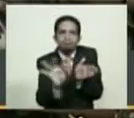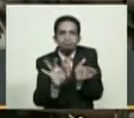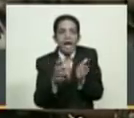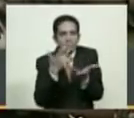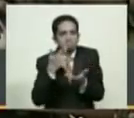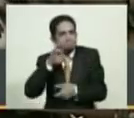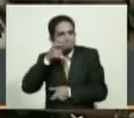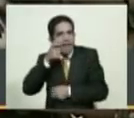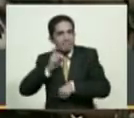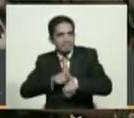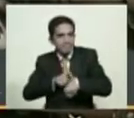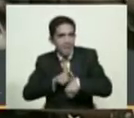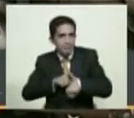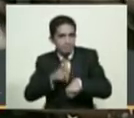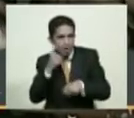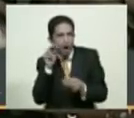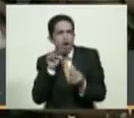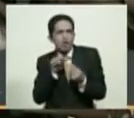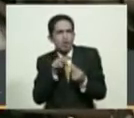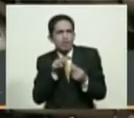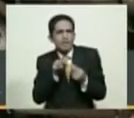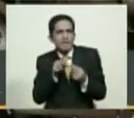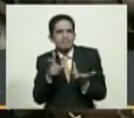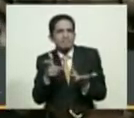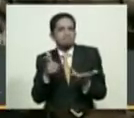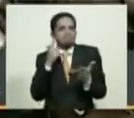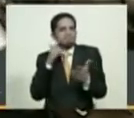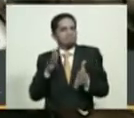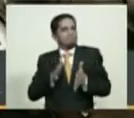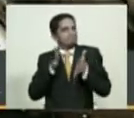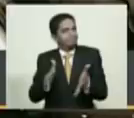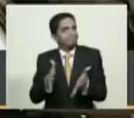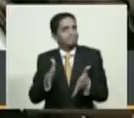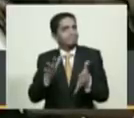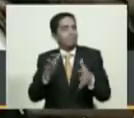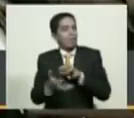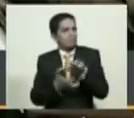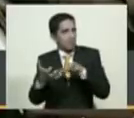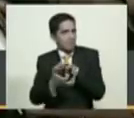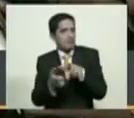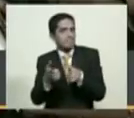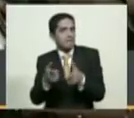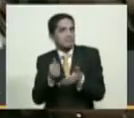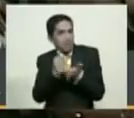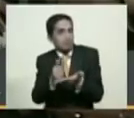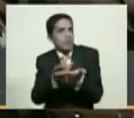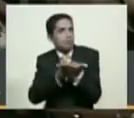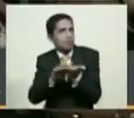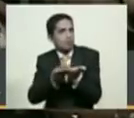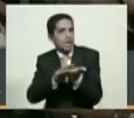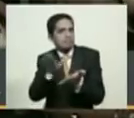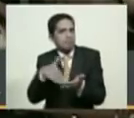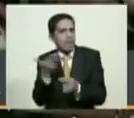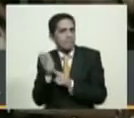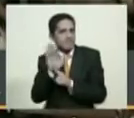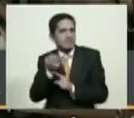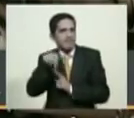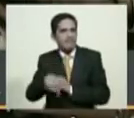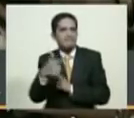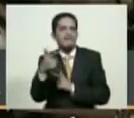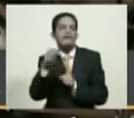tiempo real, para conocer y abordar los problemas en tiempo real que hoy pueden estar aquejando y que puedan estar presentándose ante